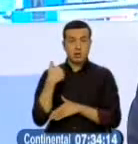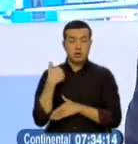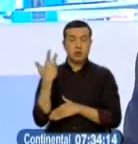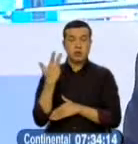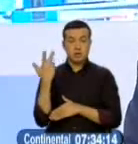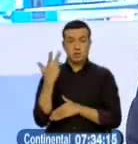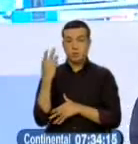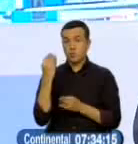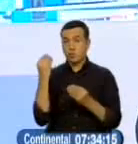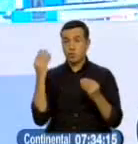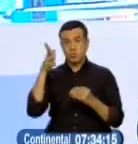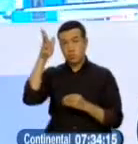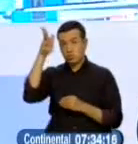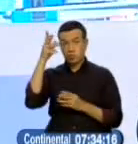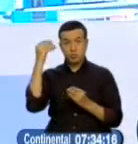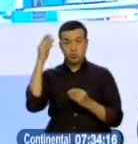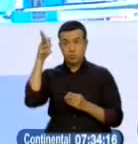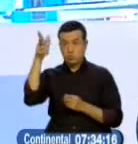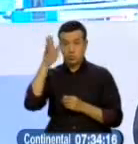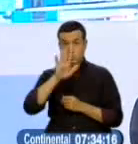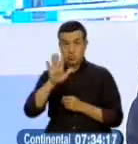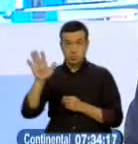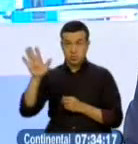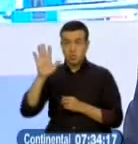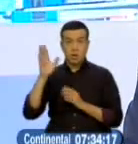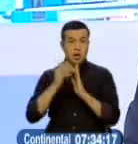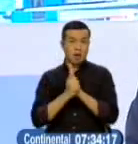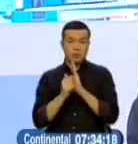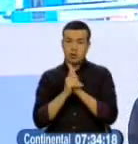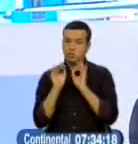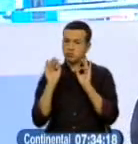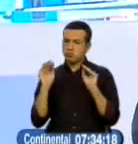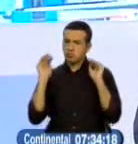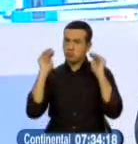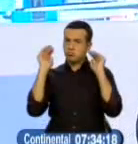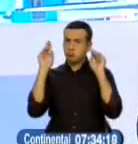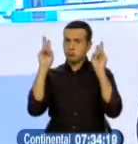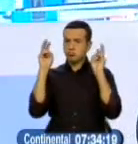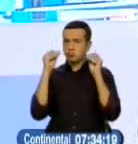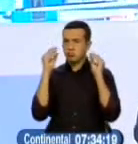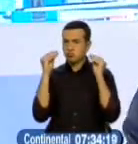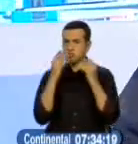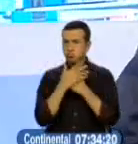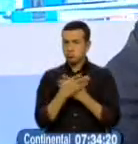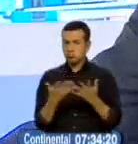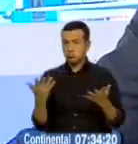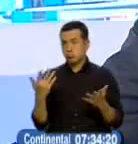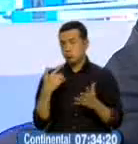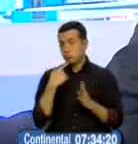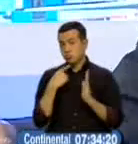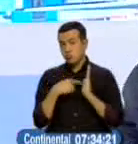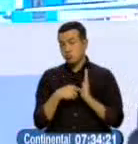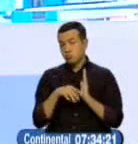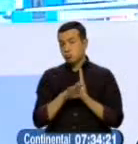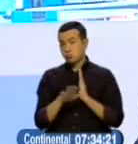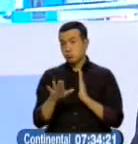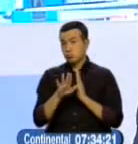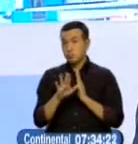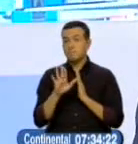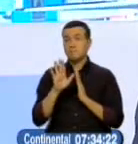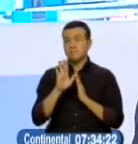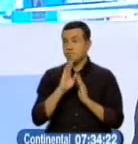un conjunto de maestros absolutamente competentes en la mayoría de los casos. Puede haber, sin